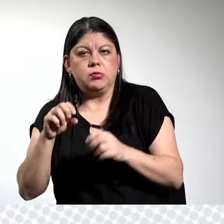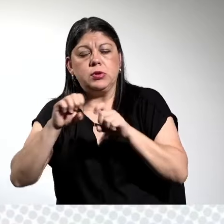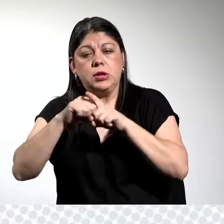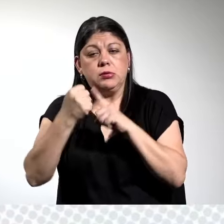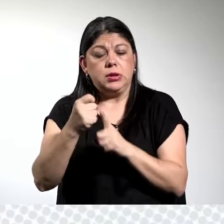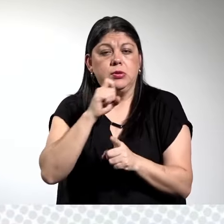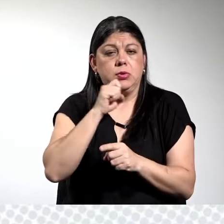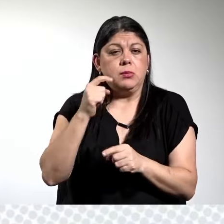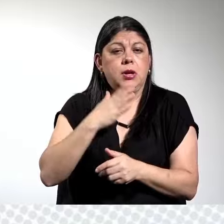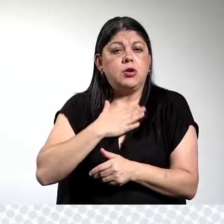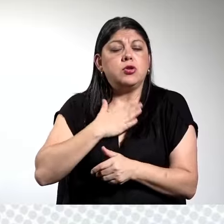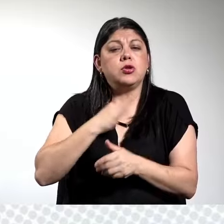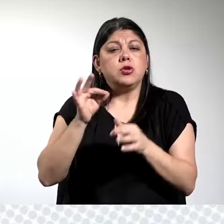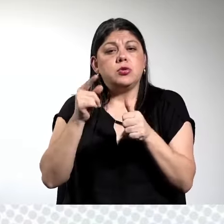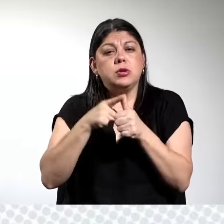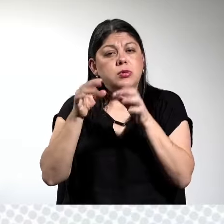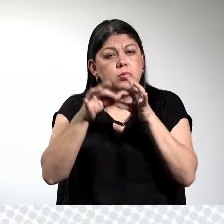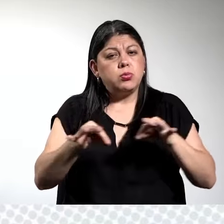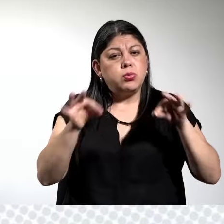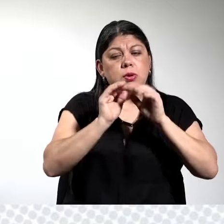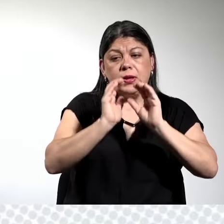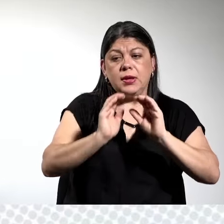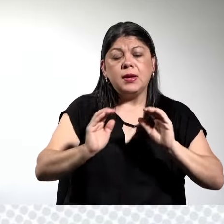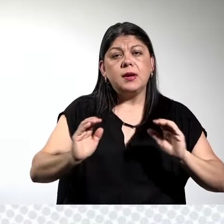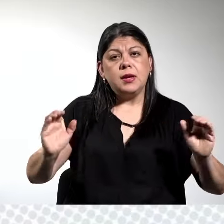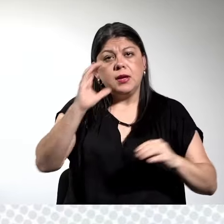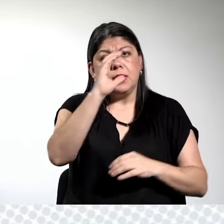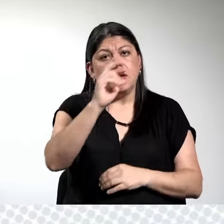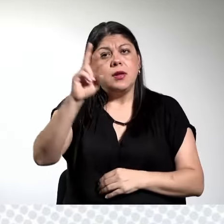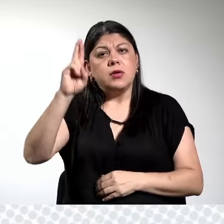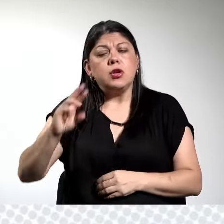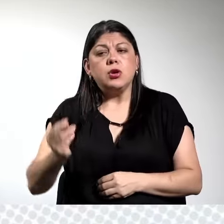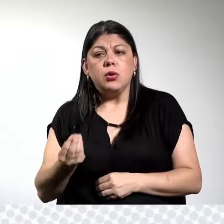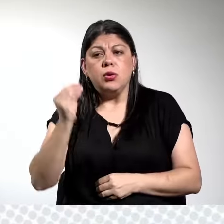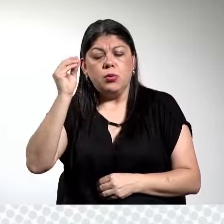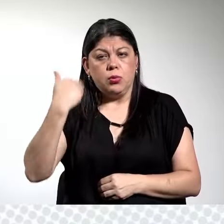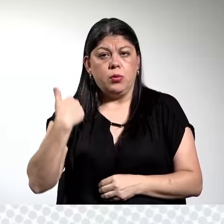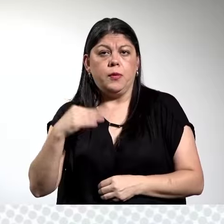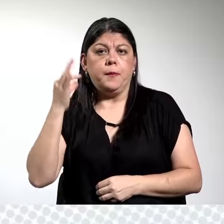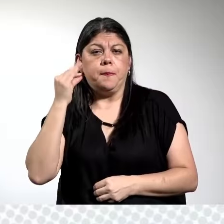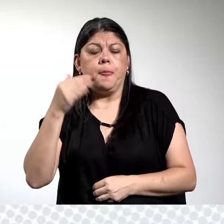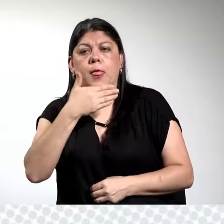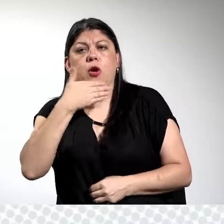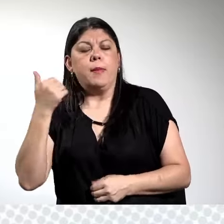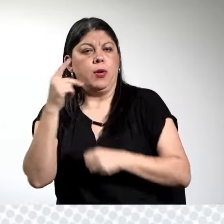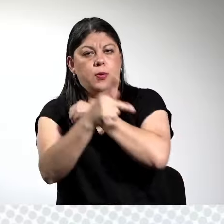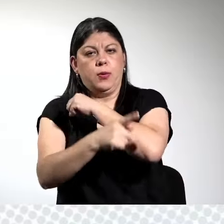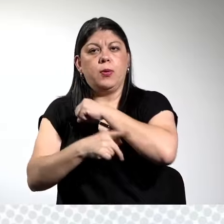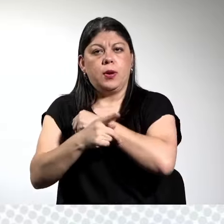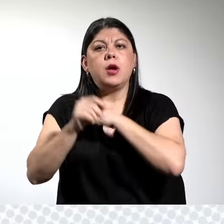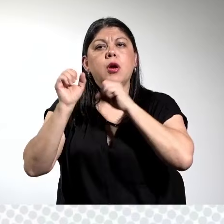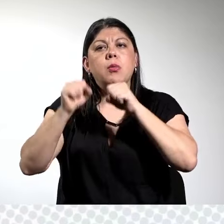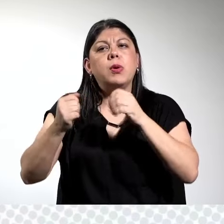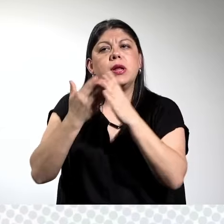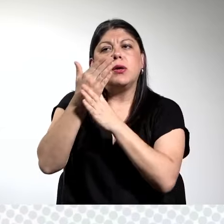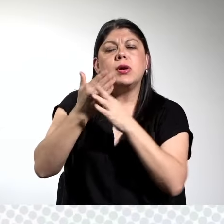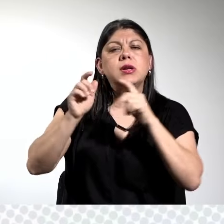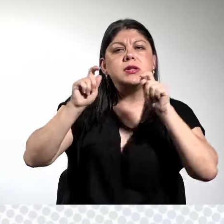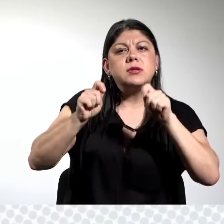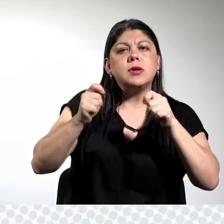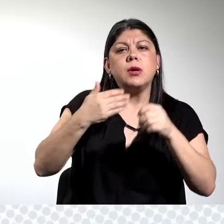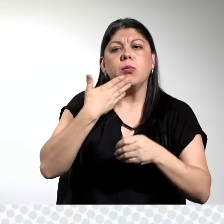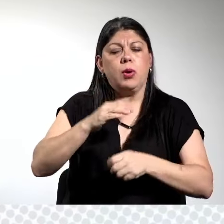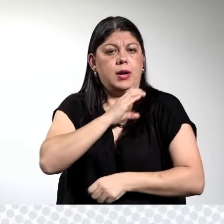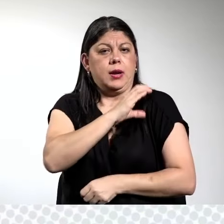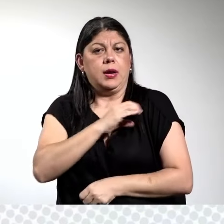una prioridad para nosotros y nosotras que la niñez costarricense, los jóvenes, las jóvenes que son lo mejor que tiene este país, puedan tener acceso a una educación de calidad